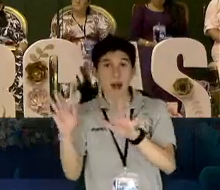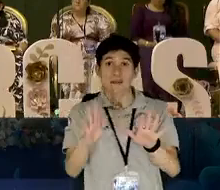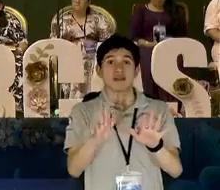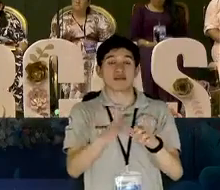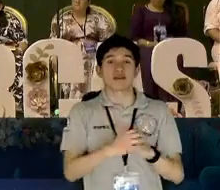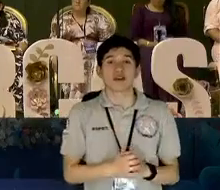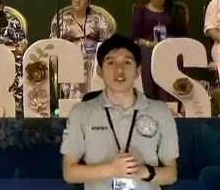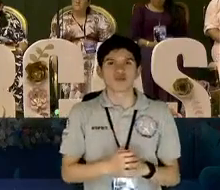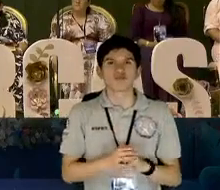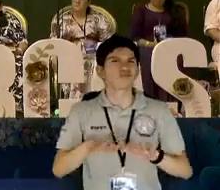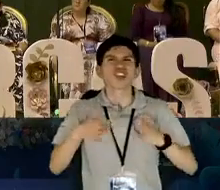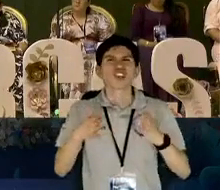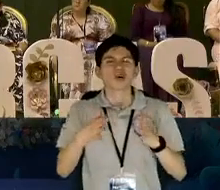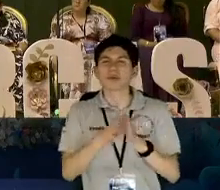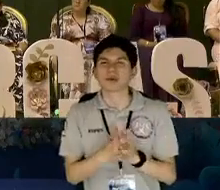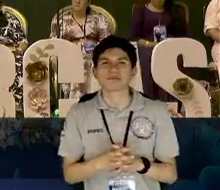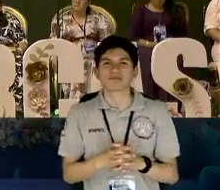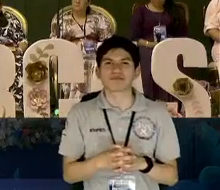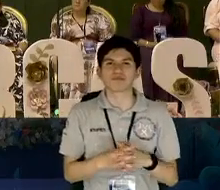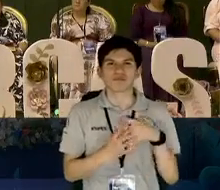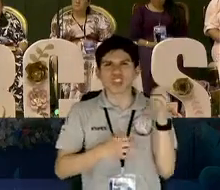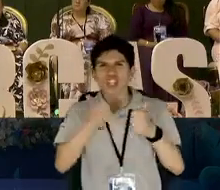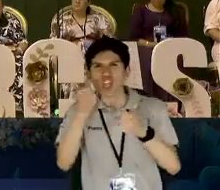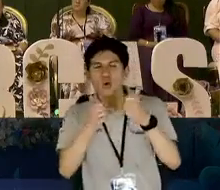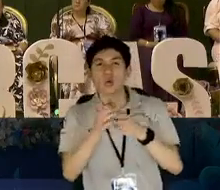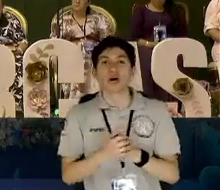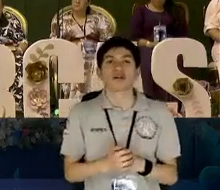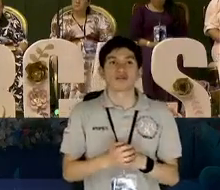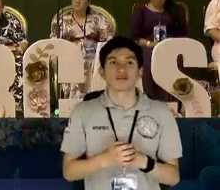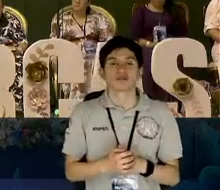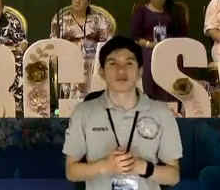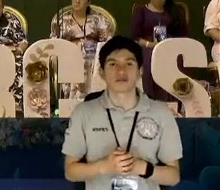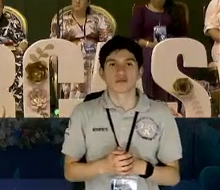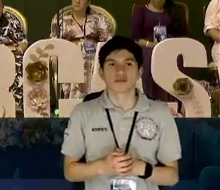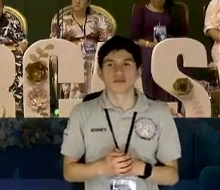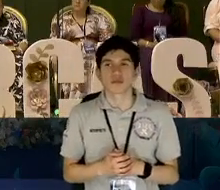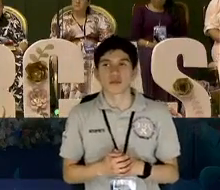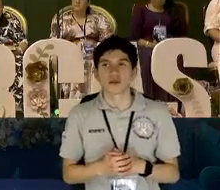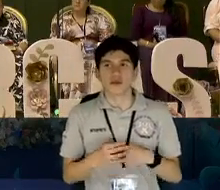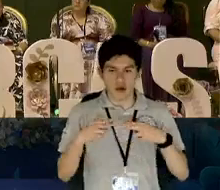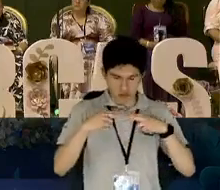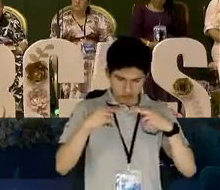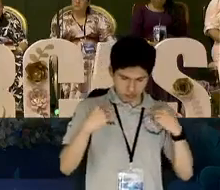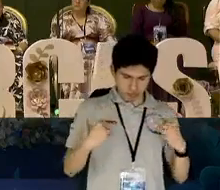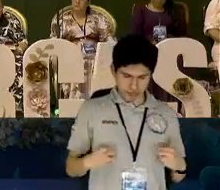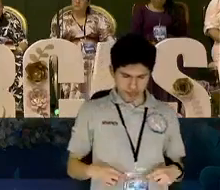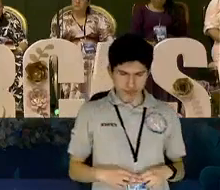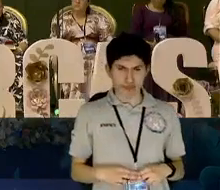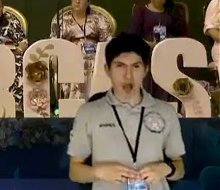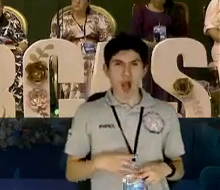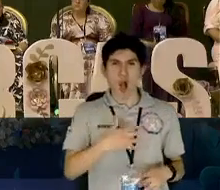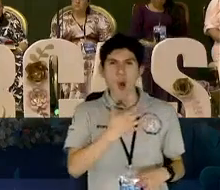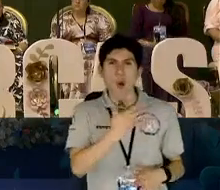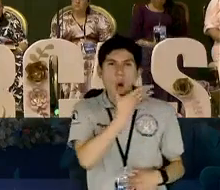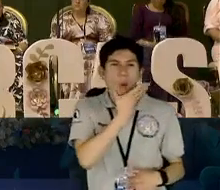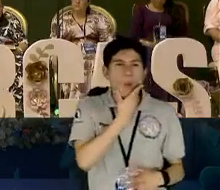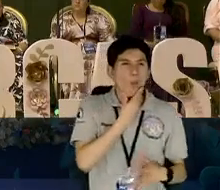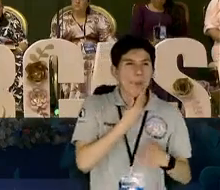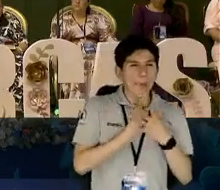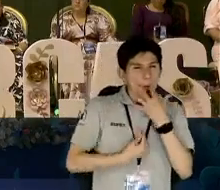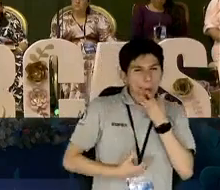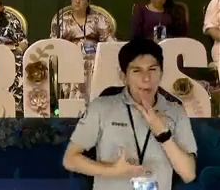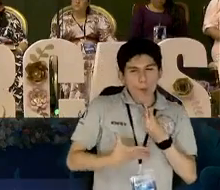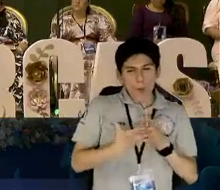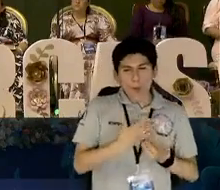dice así: entonces, así como el aceite sobre la cabeza del sacerdote de Aarón, que desciende, ¿cierto? Y